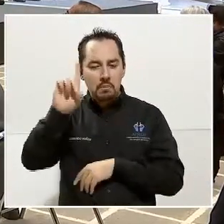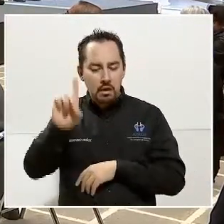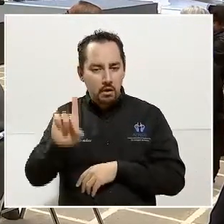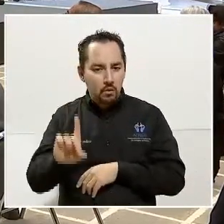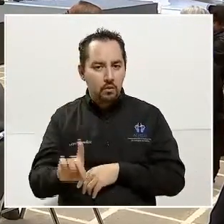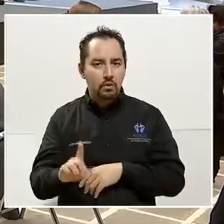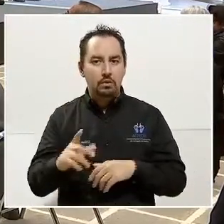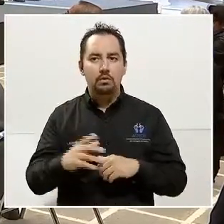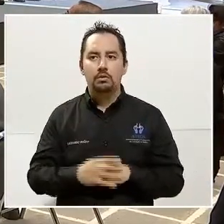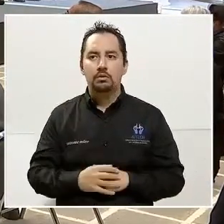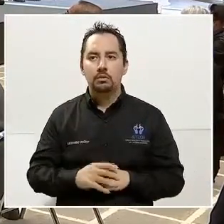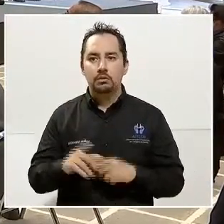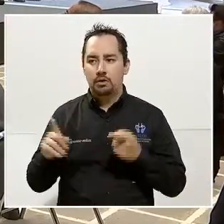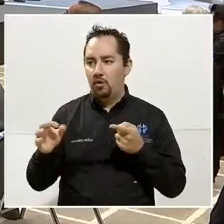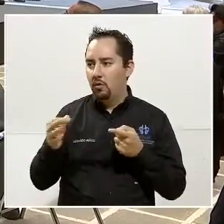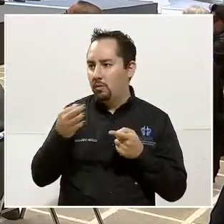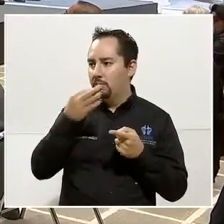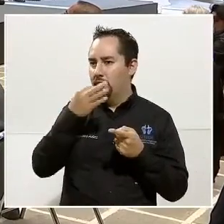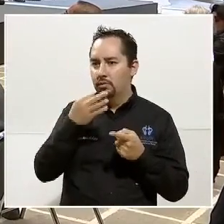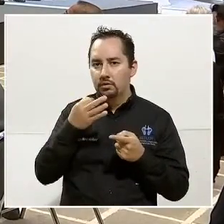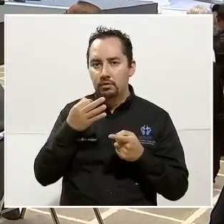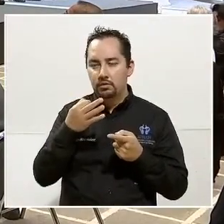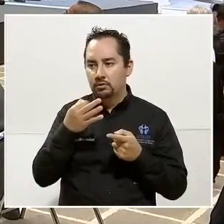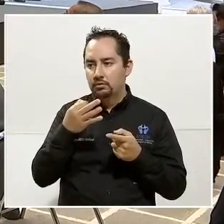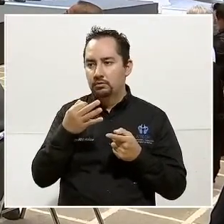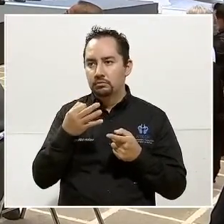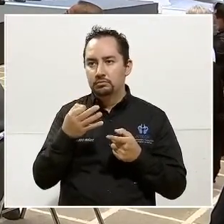y comulgar y